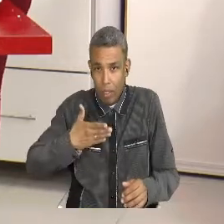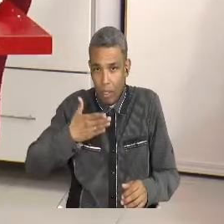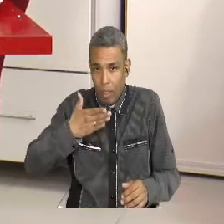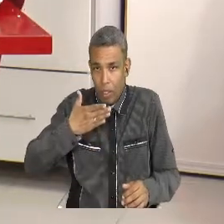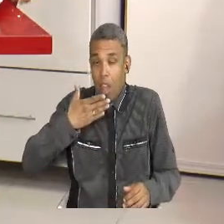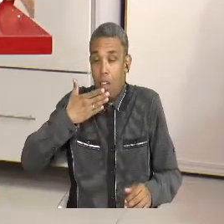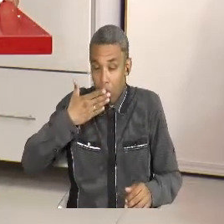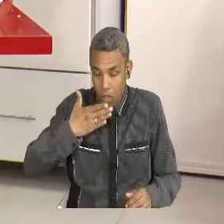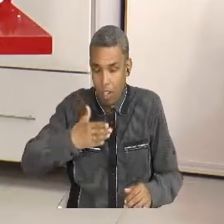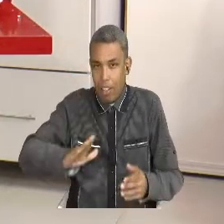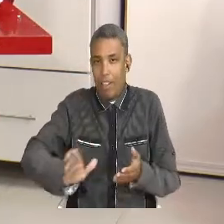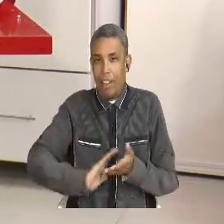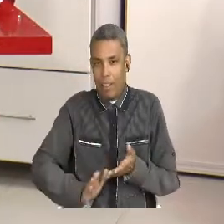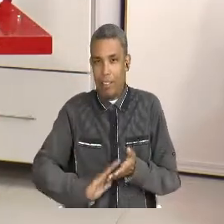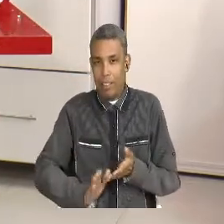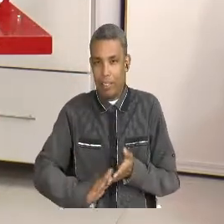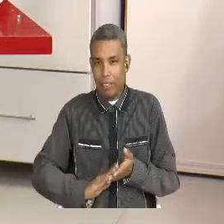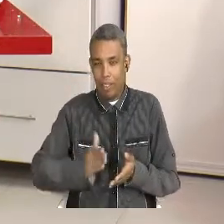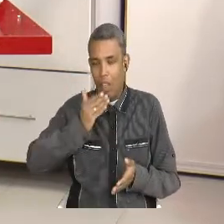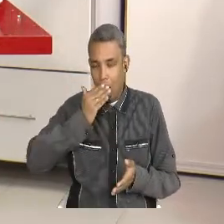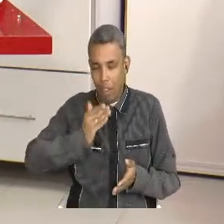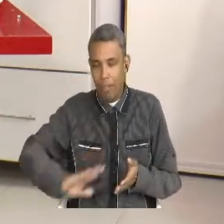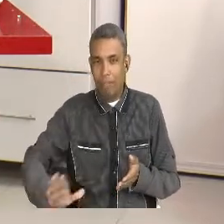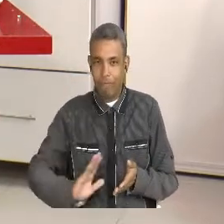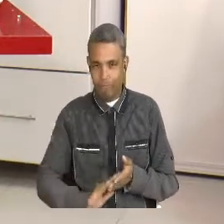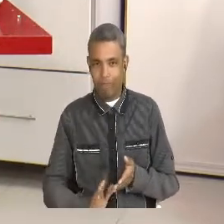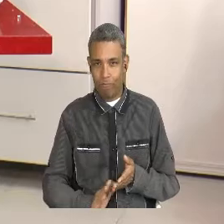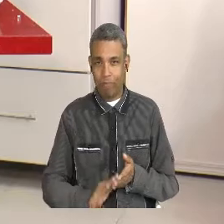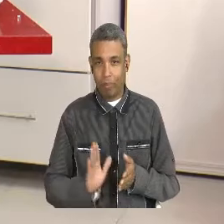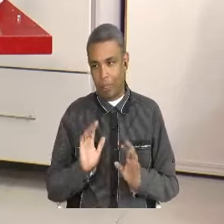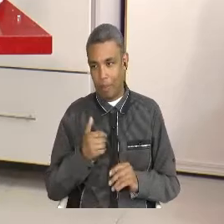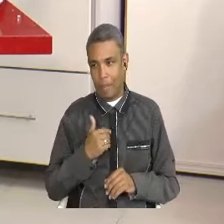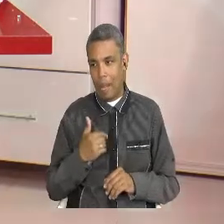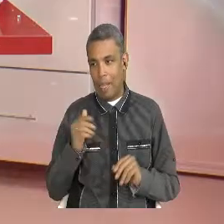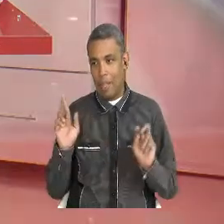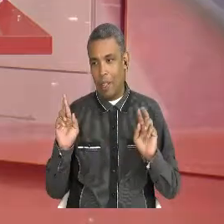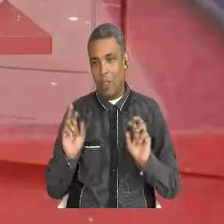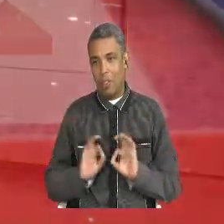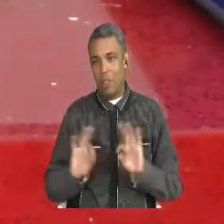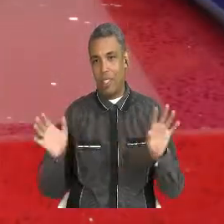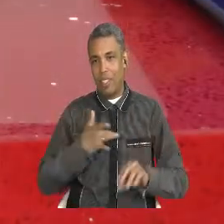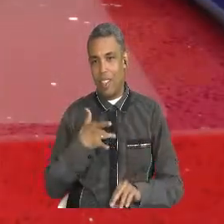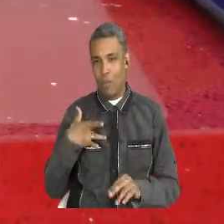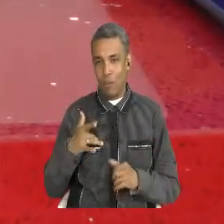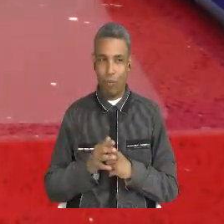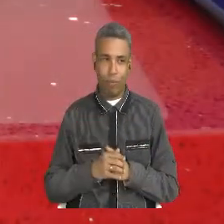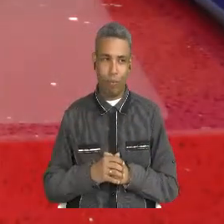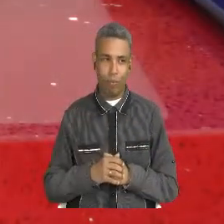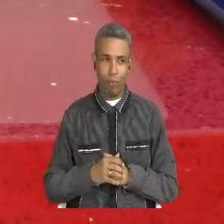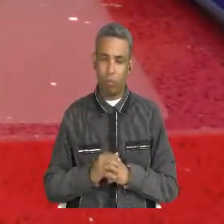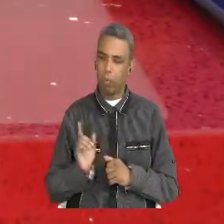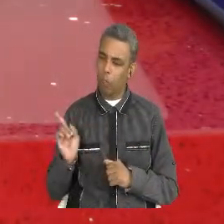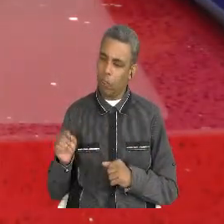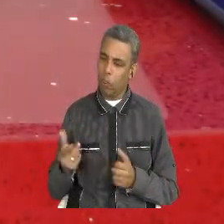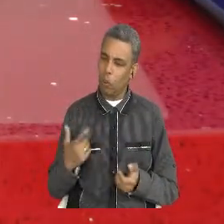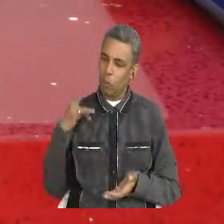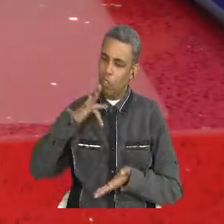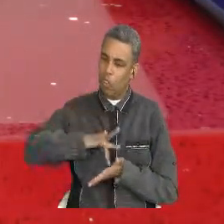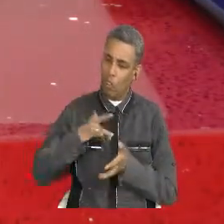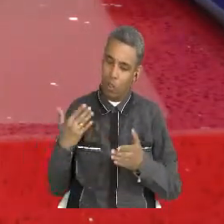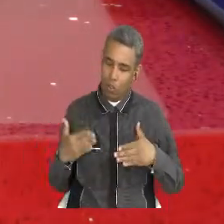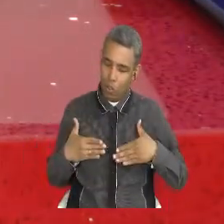Salud para todos los televidentes. Salud, salud. Salud, salud. Sí, señor. Salud. Bueno, Olivardo, pero ¿cómo se ha sentido aquí en el set? Aparte de que tuvo